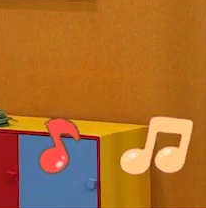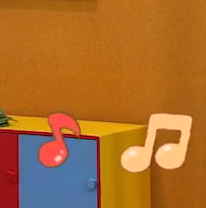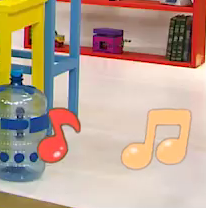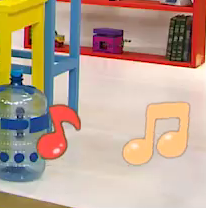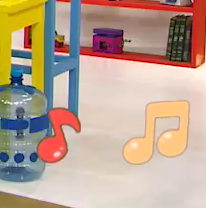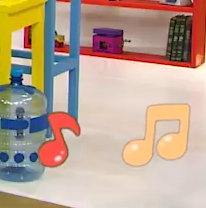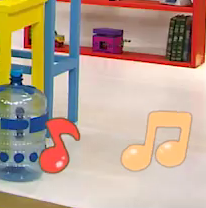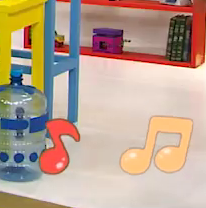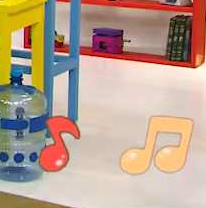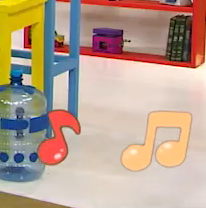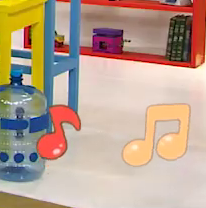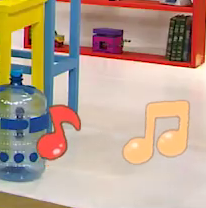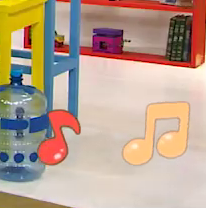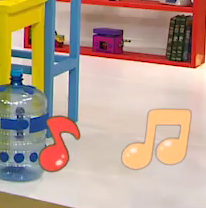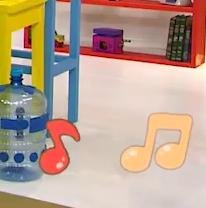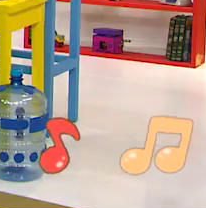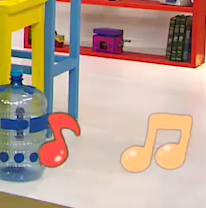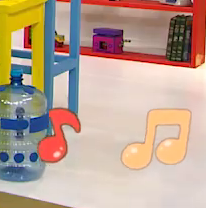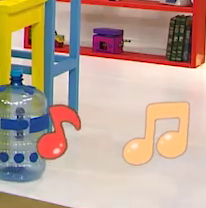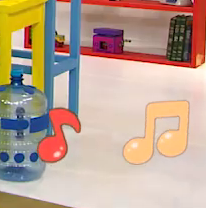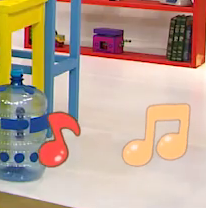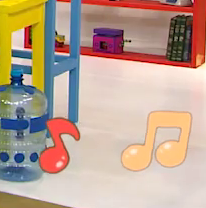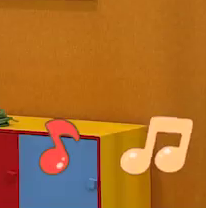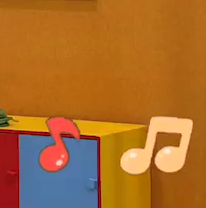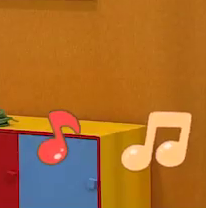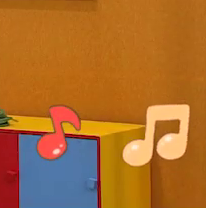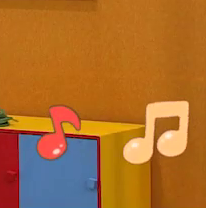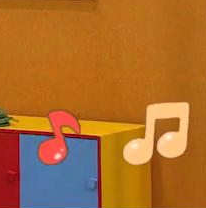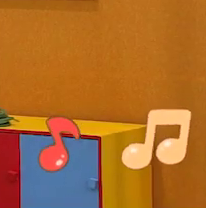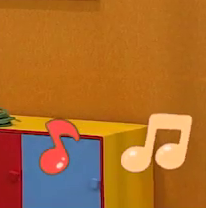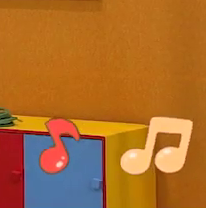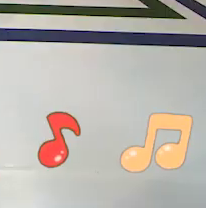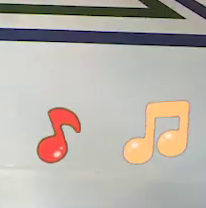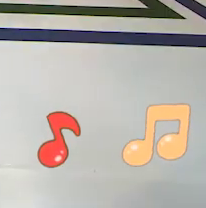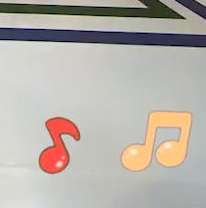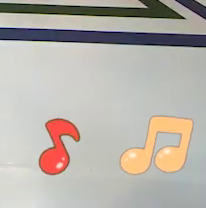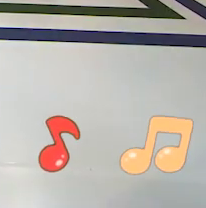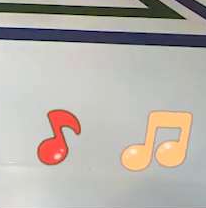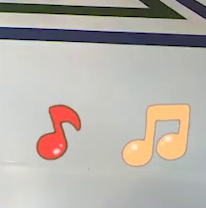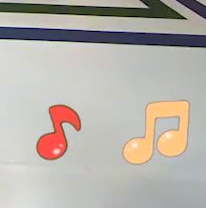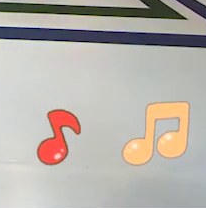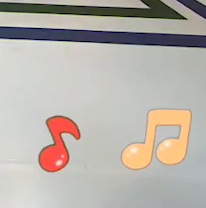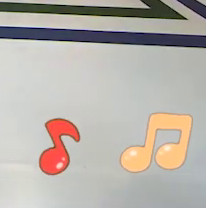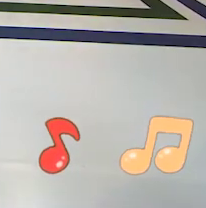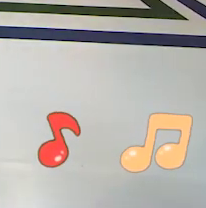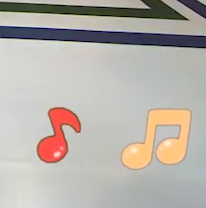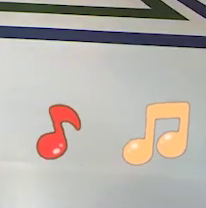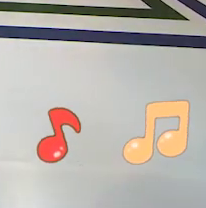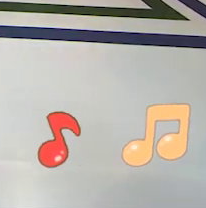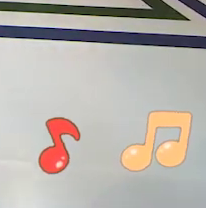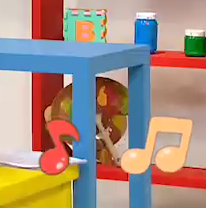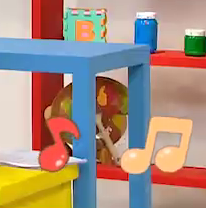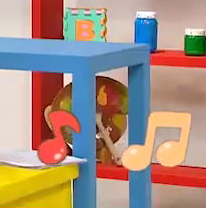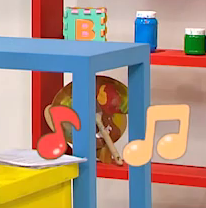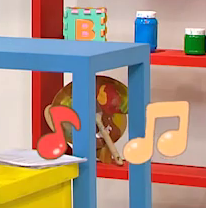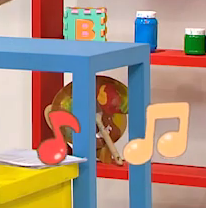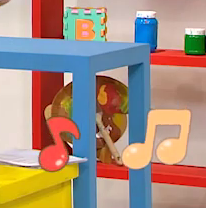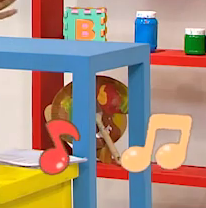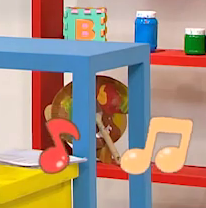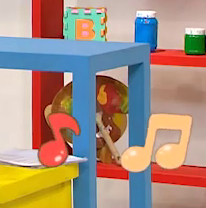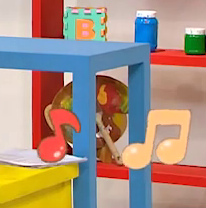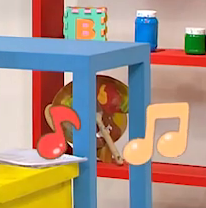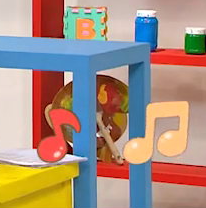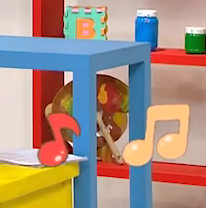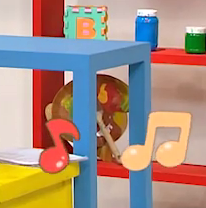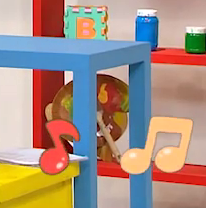la la la la la la la la la la la la la la la la la